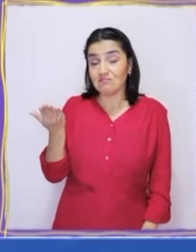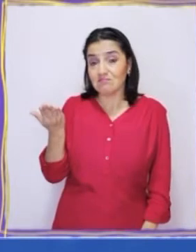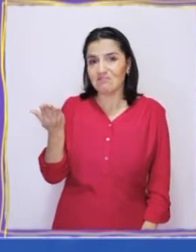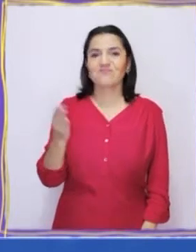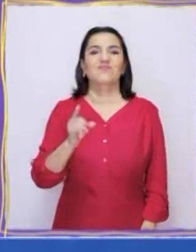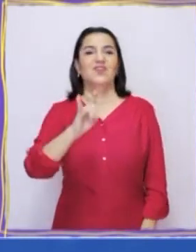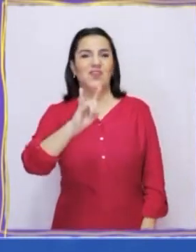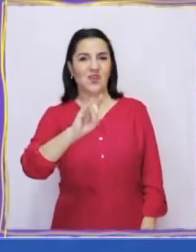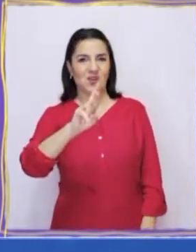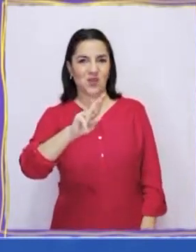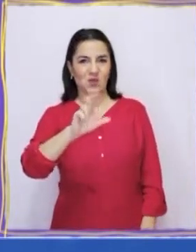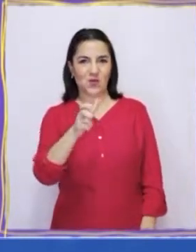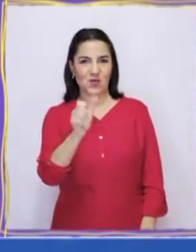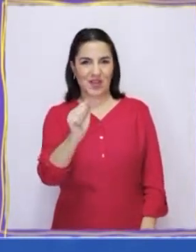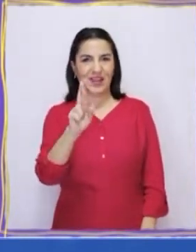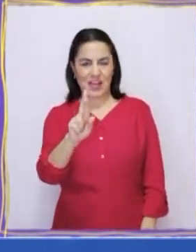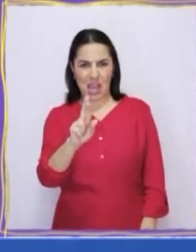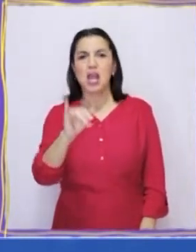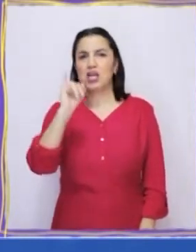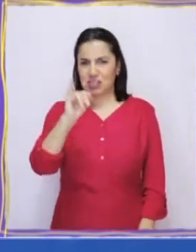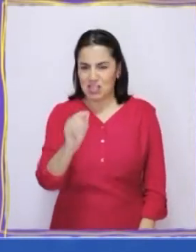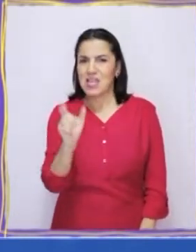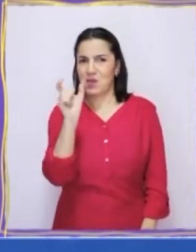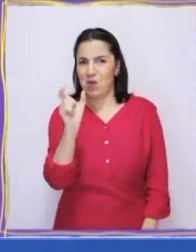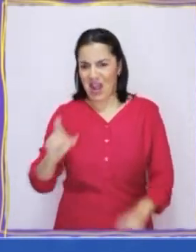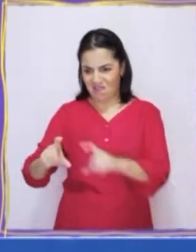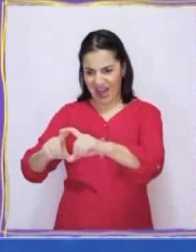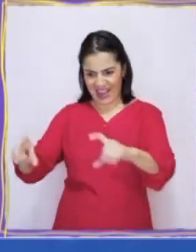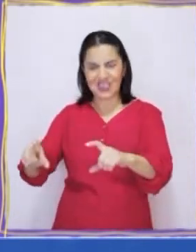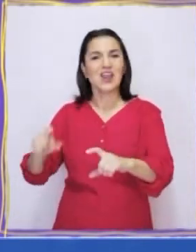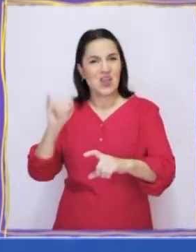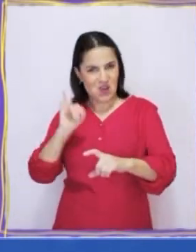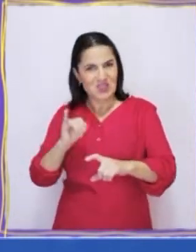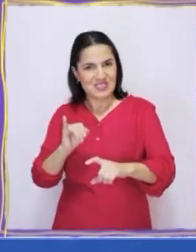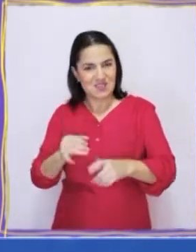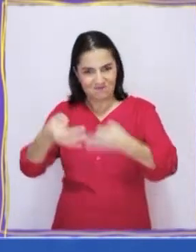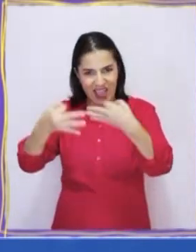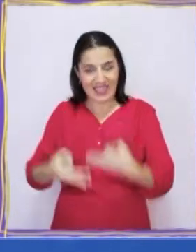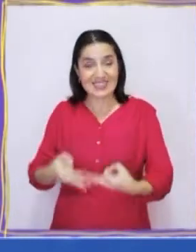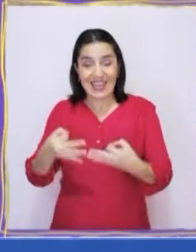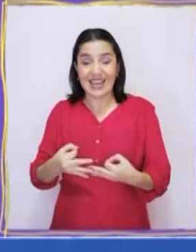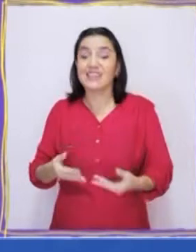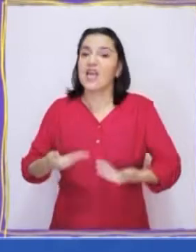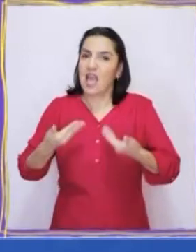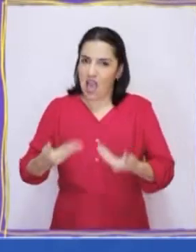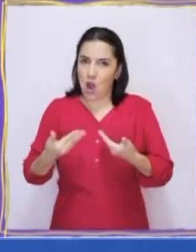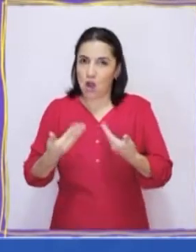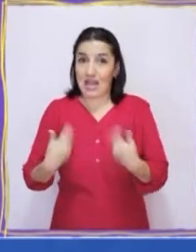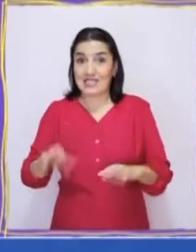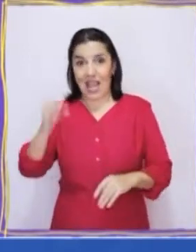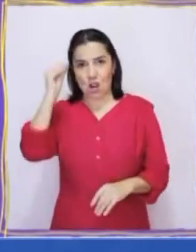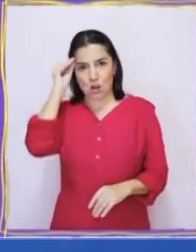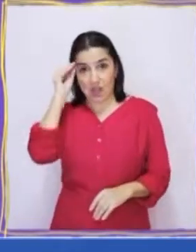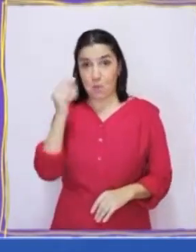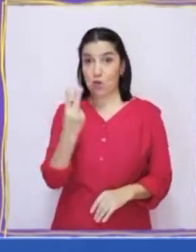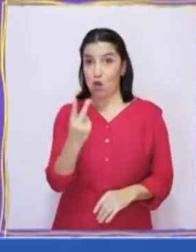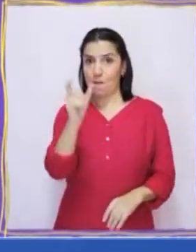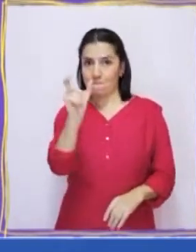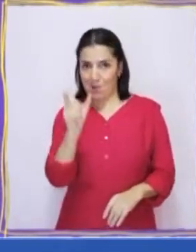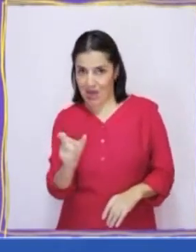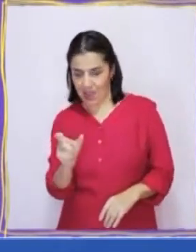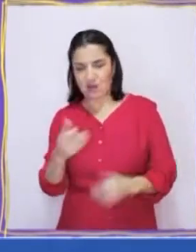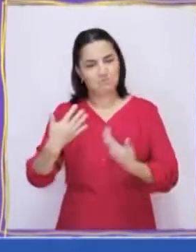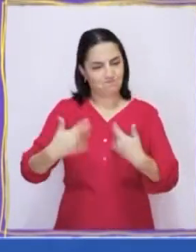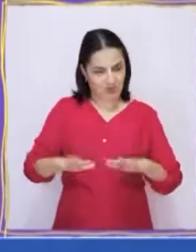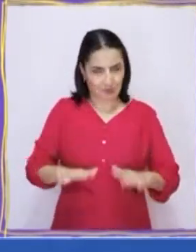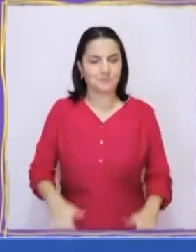3. ¡Hurgar! ¡Muy bien! Esa era la palabra que estaba en el letrero. ¡Excelente! Ahora ya nos acordamos de las dos palabras, que